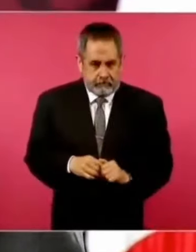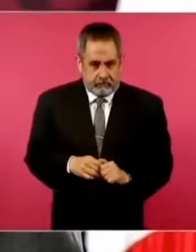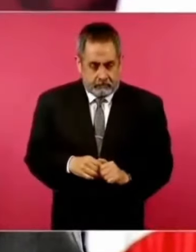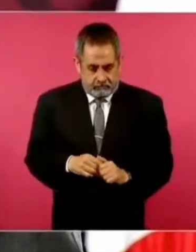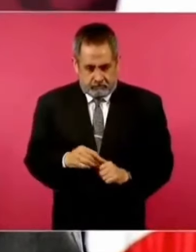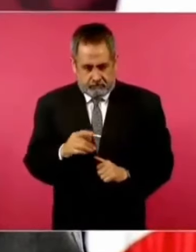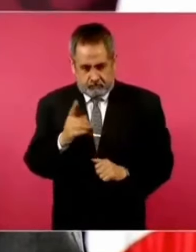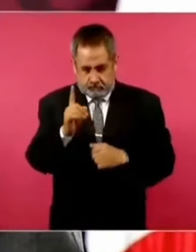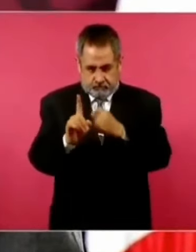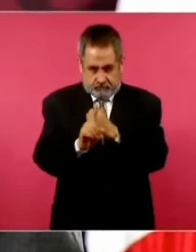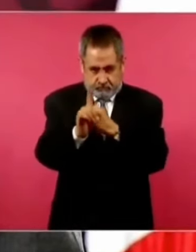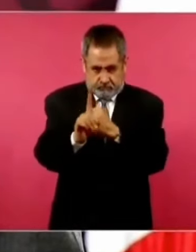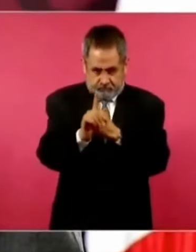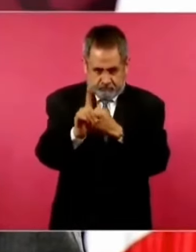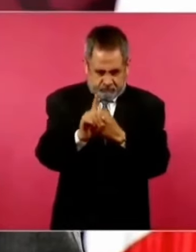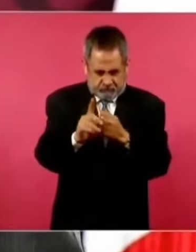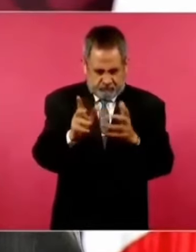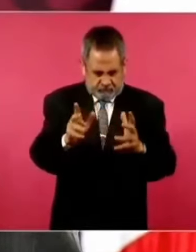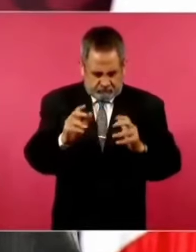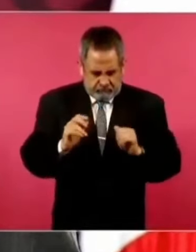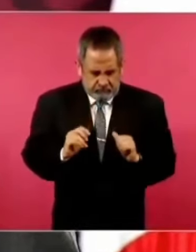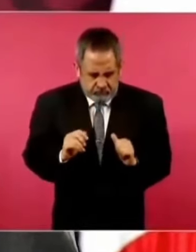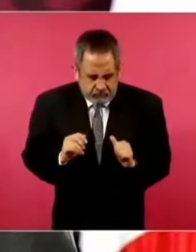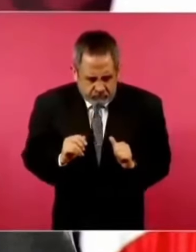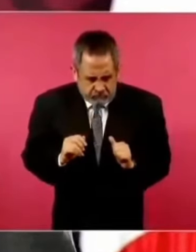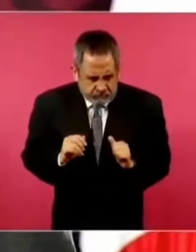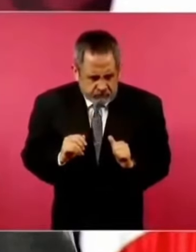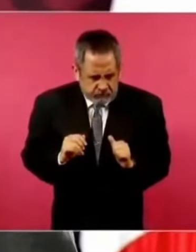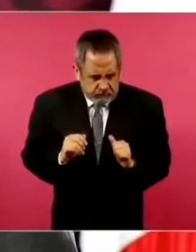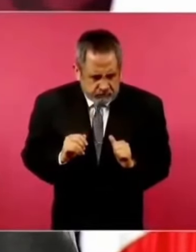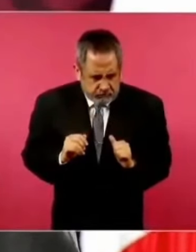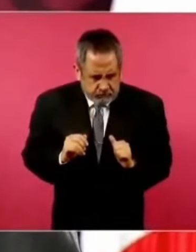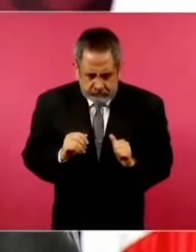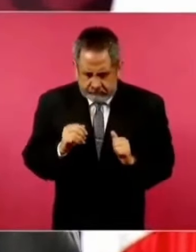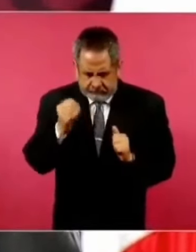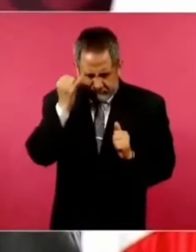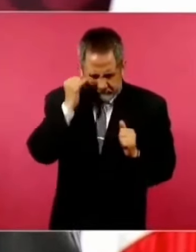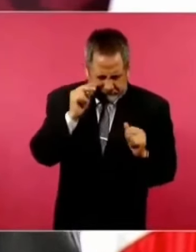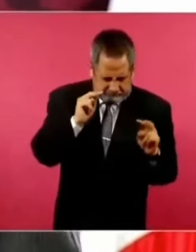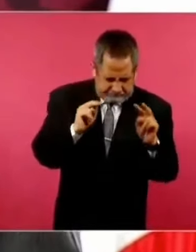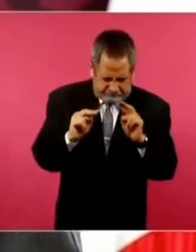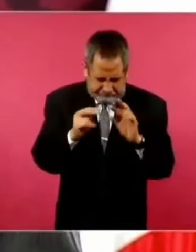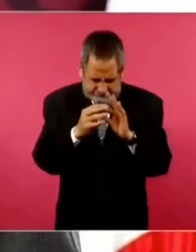planteado es un problema medio resuelto.